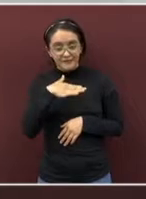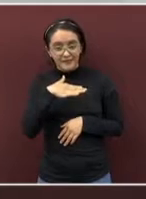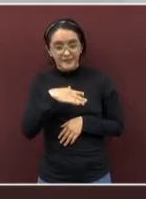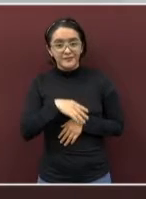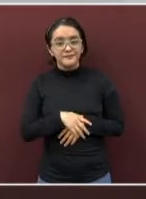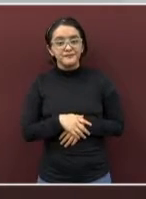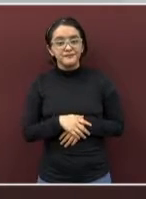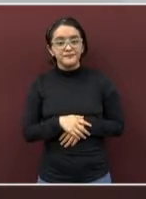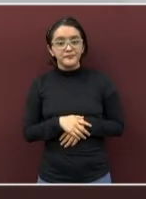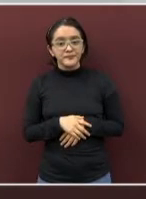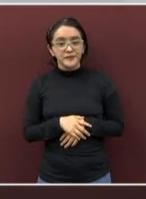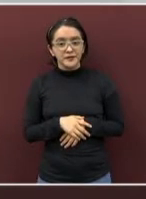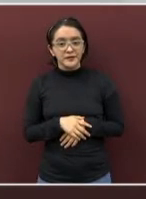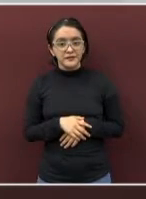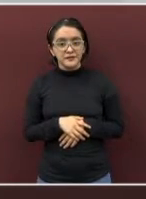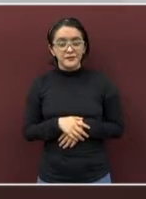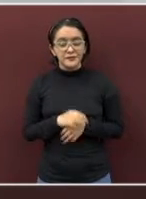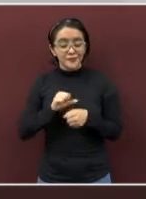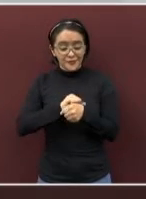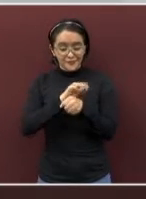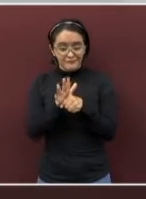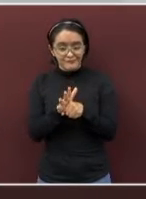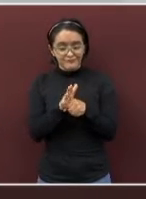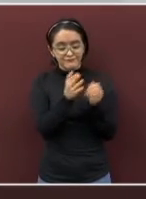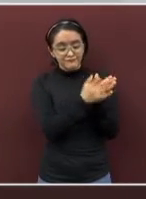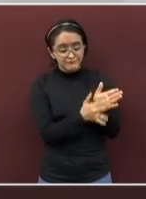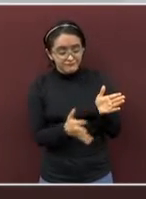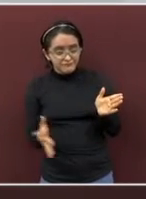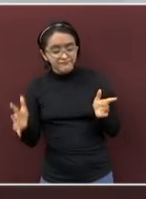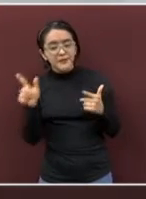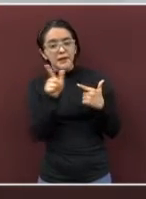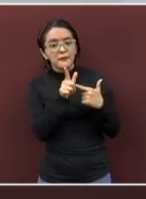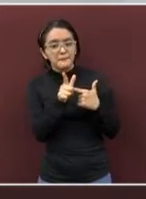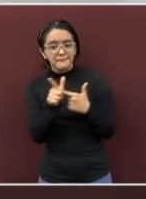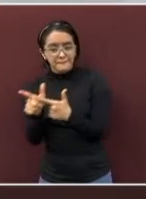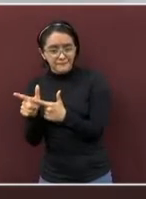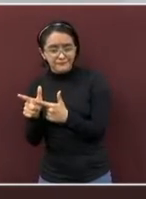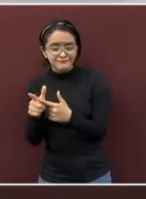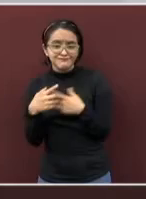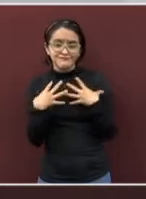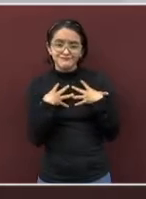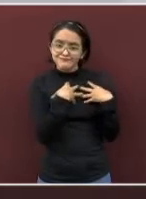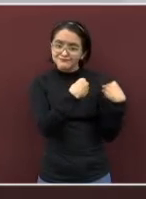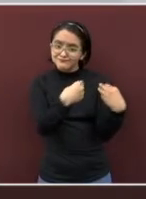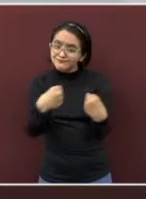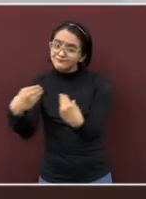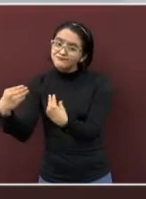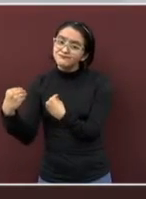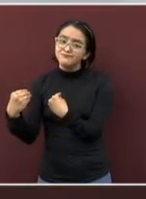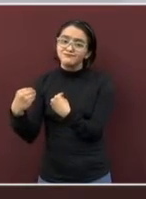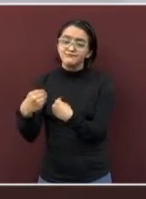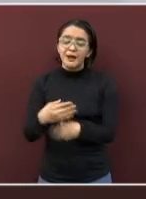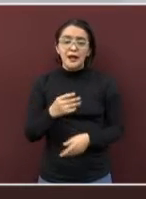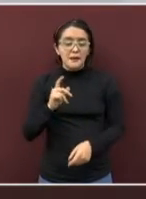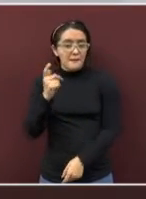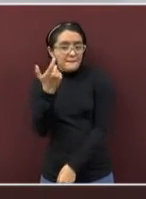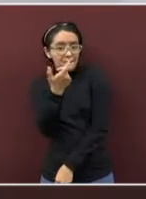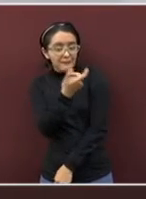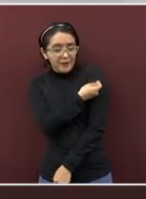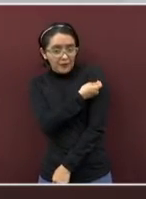coronavirus aún está presente como pandemia la vacunación